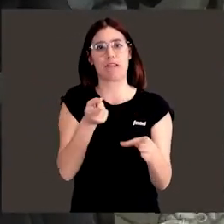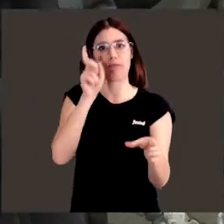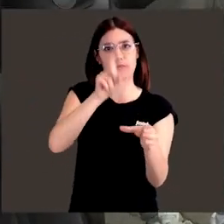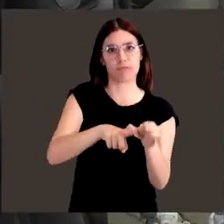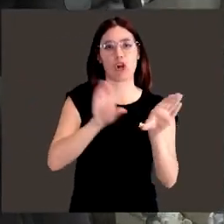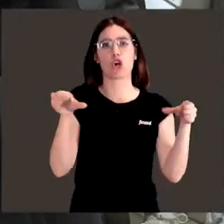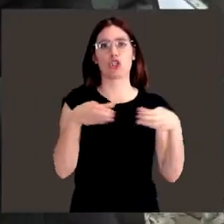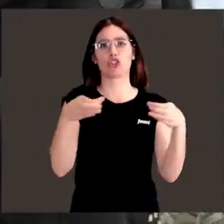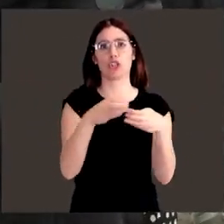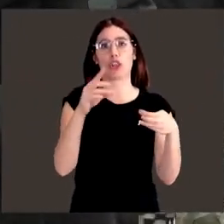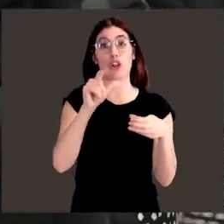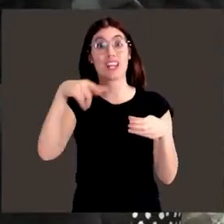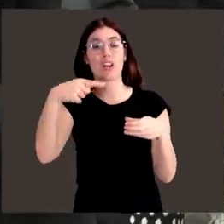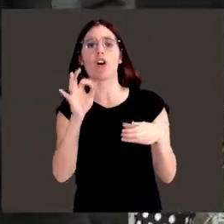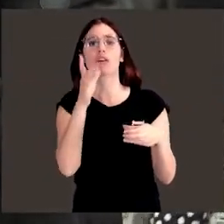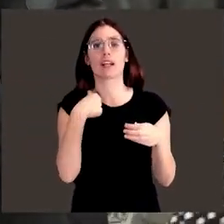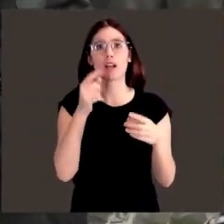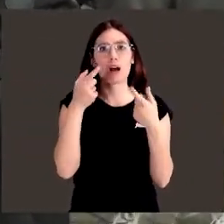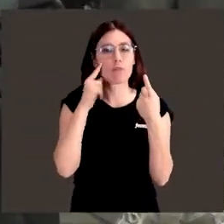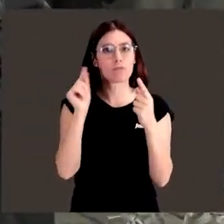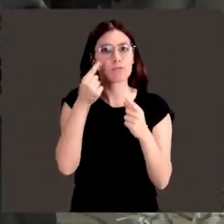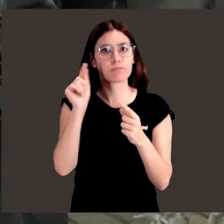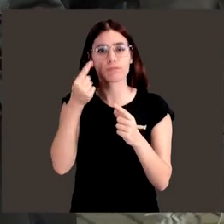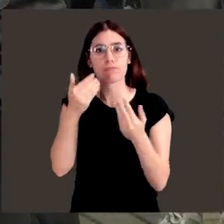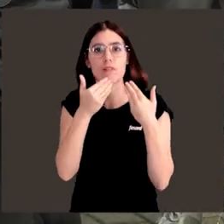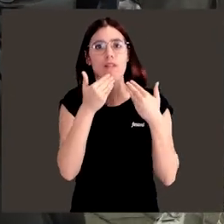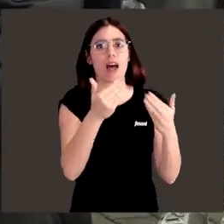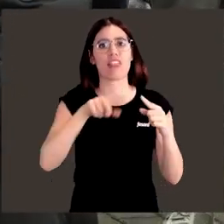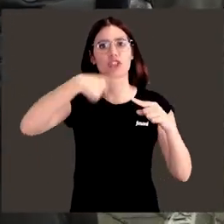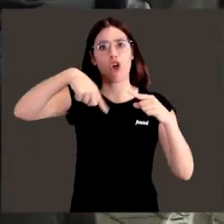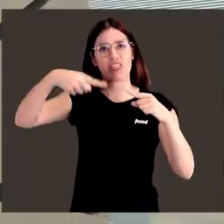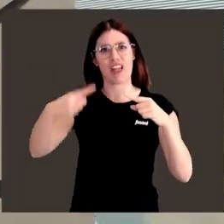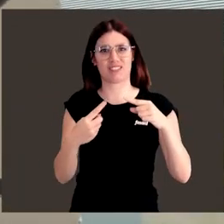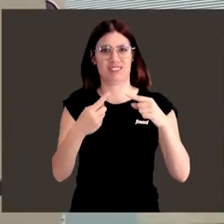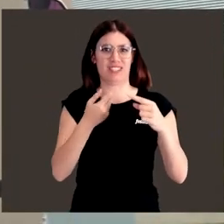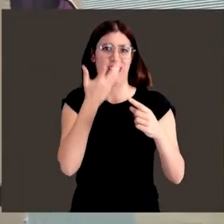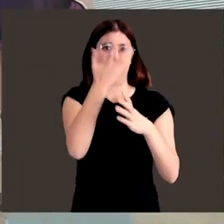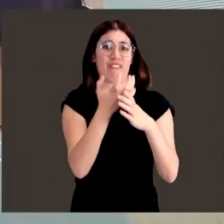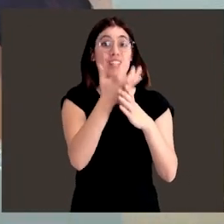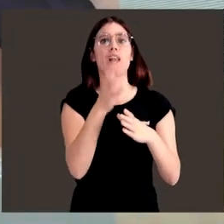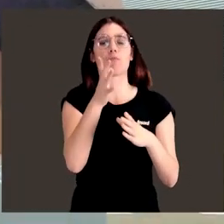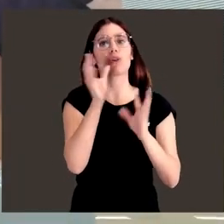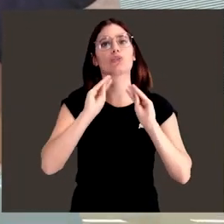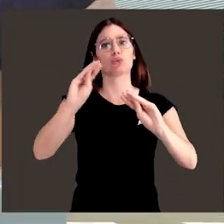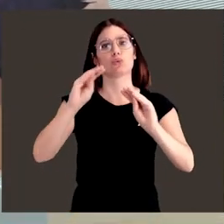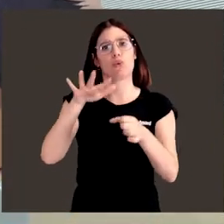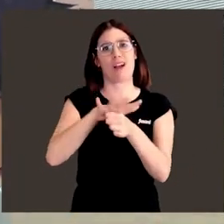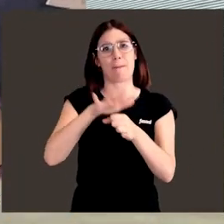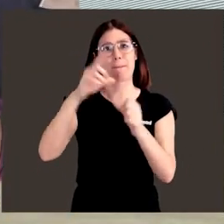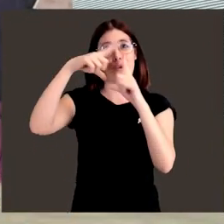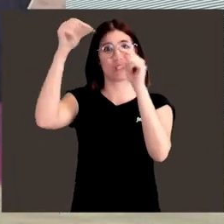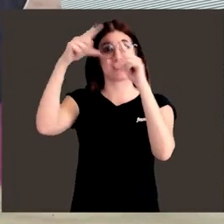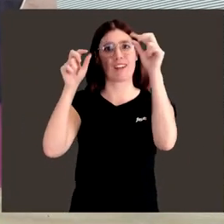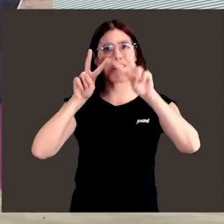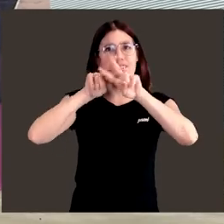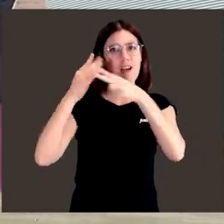LIGO, que hace ahora siete años llegó a detectar ondas gravitacionales, un hito histórico que marcó un antes y un después en el campo de la astronomía.